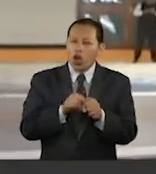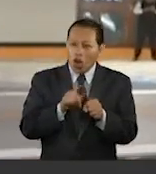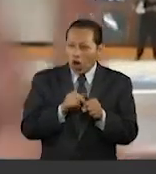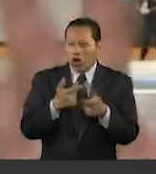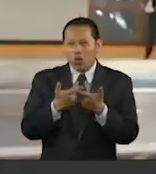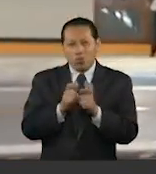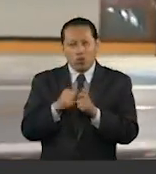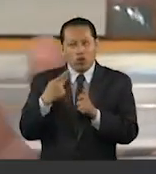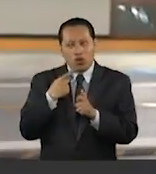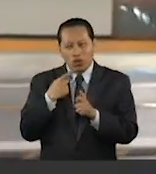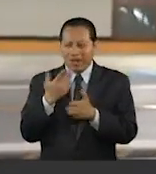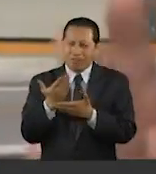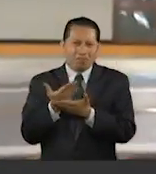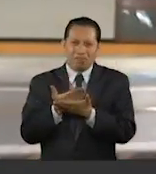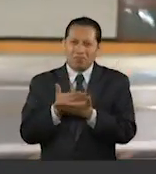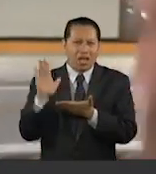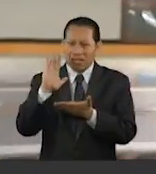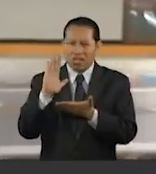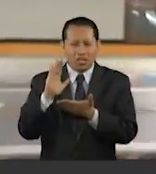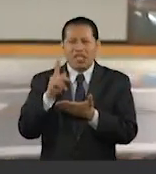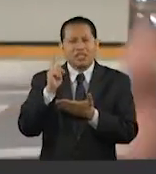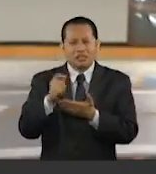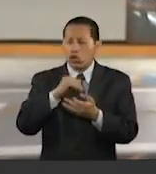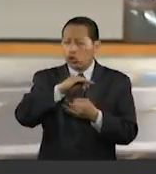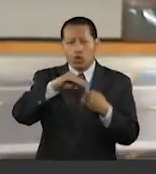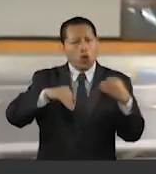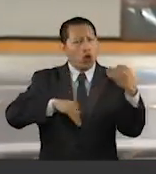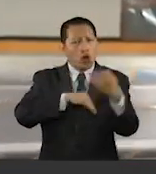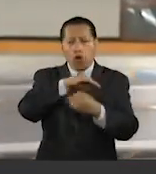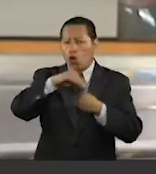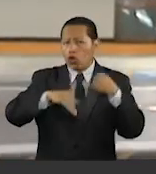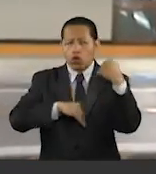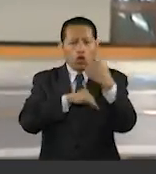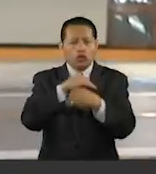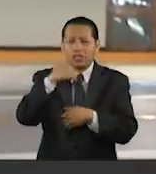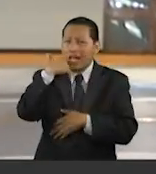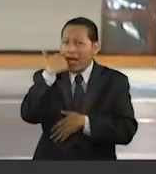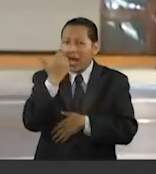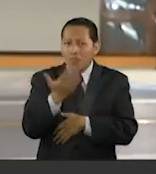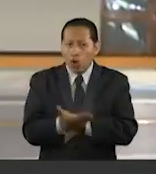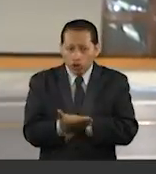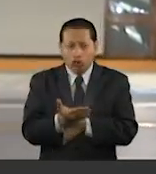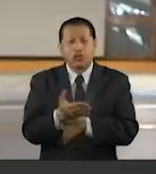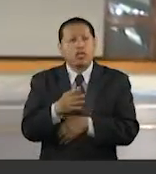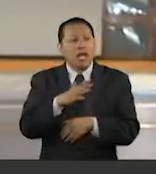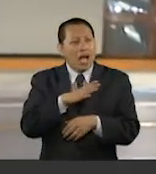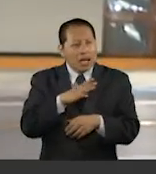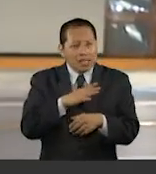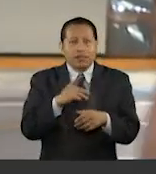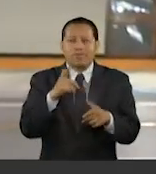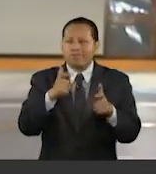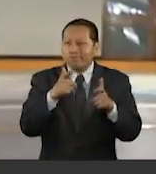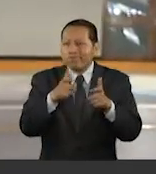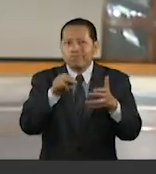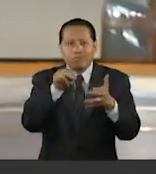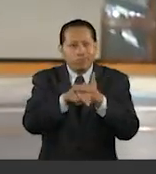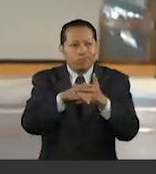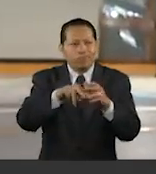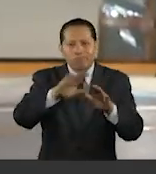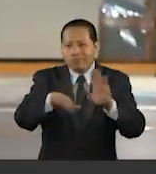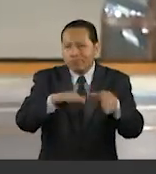partidistas todas y Todos queremos que acabe o por lo menos disminuya la violencia en este país eso va más allá de una